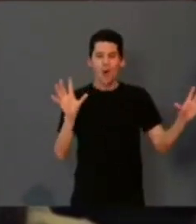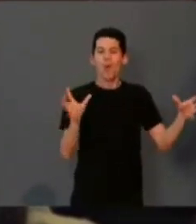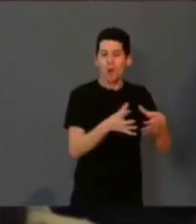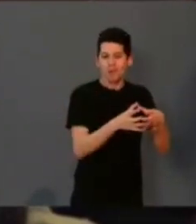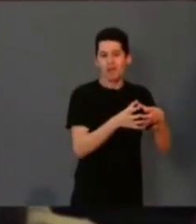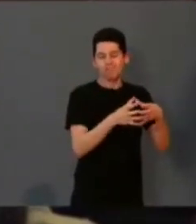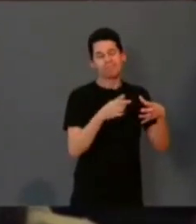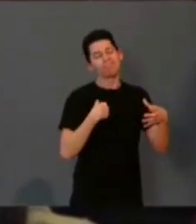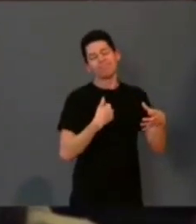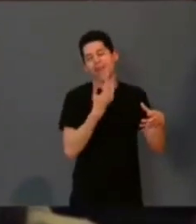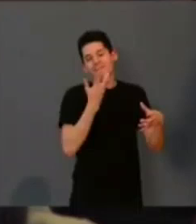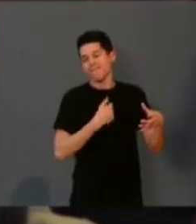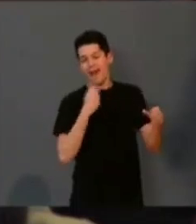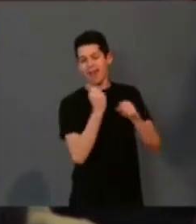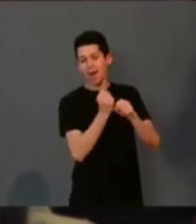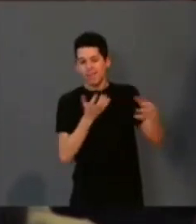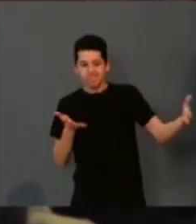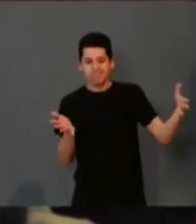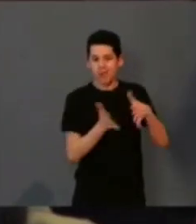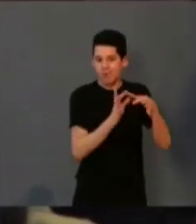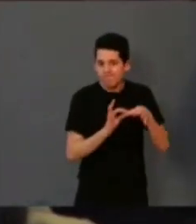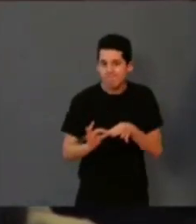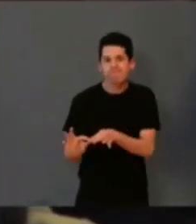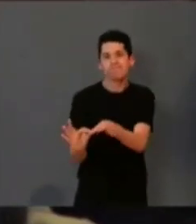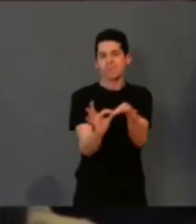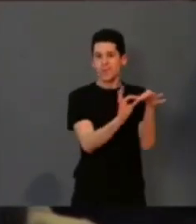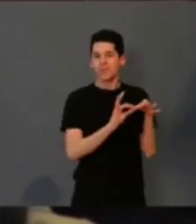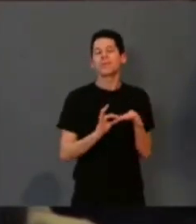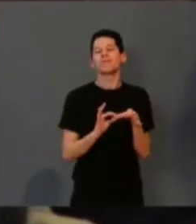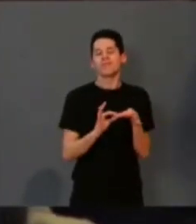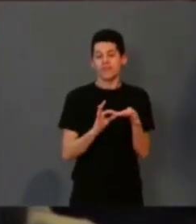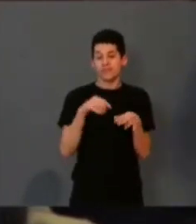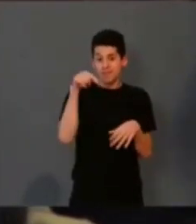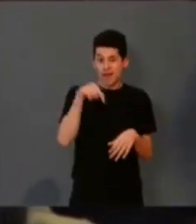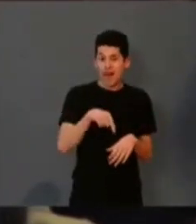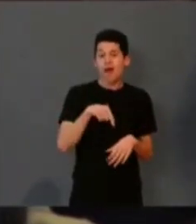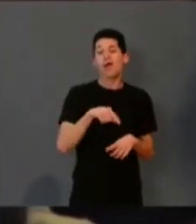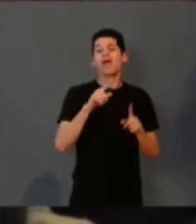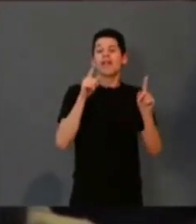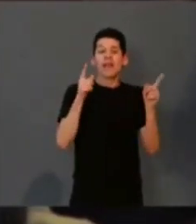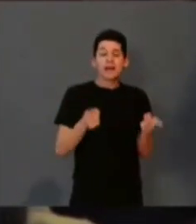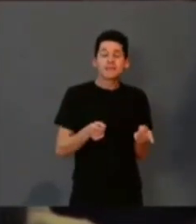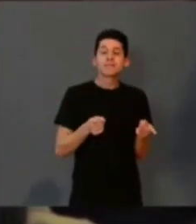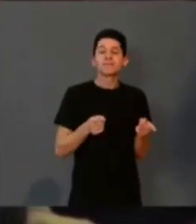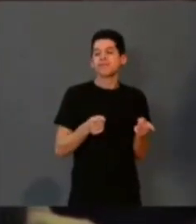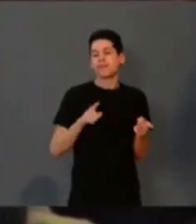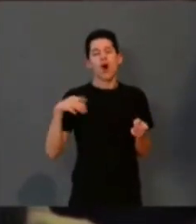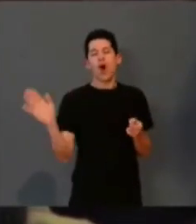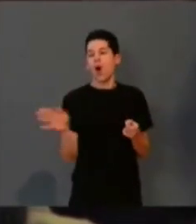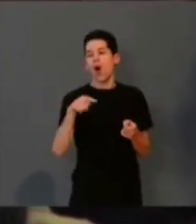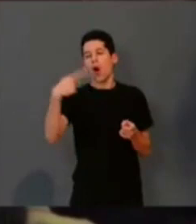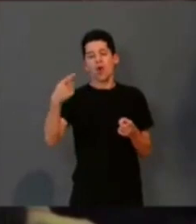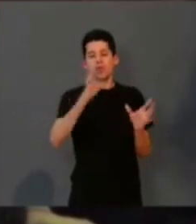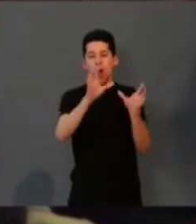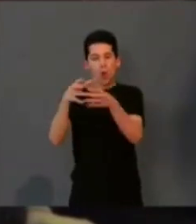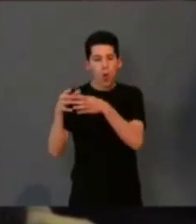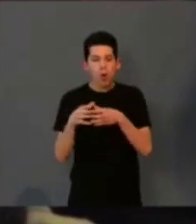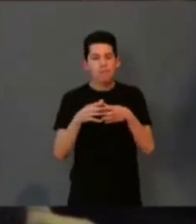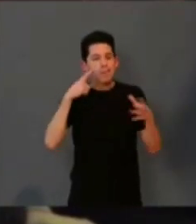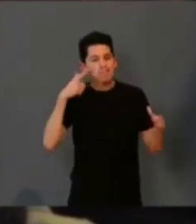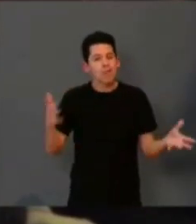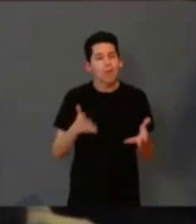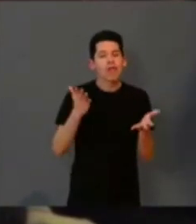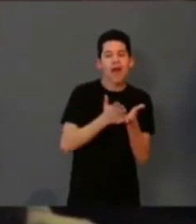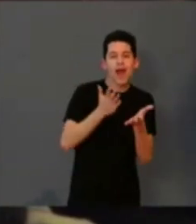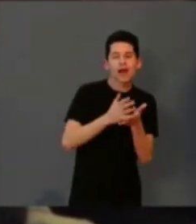de poder trabajar conjuntamente también en esta instancia y bueno Y también digamos todas las redes que promueven los derechos sexuales y